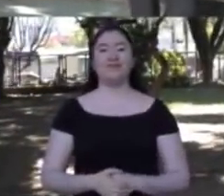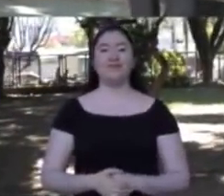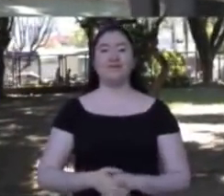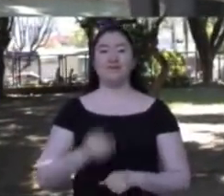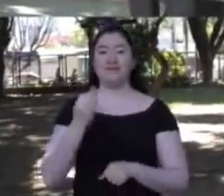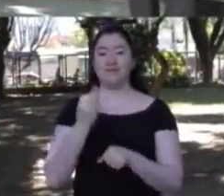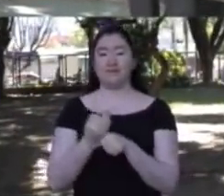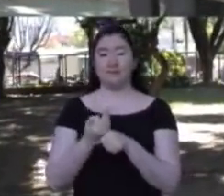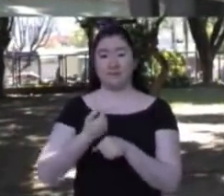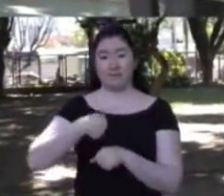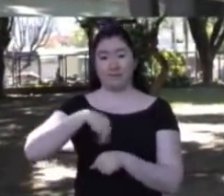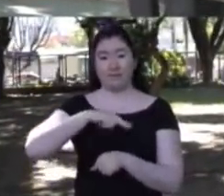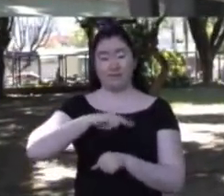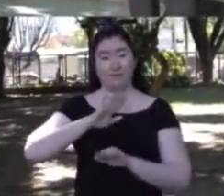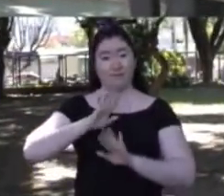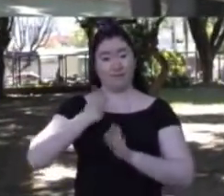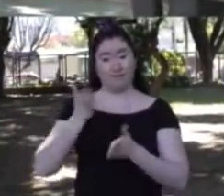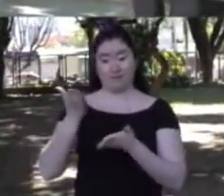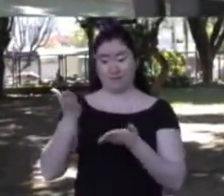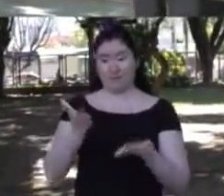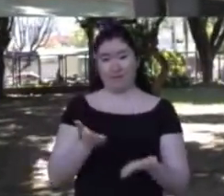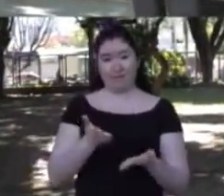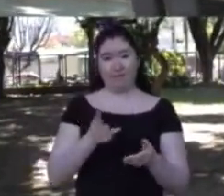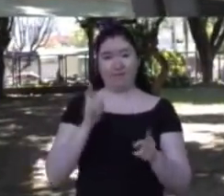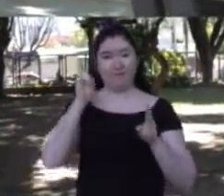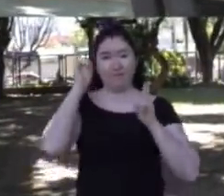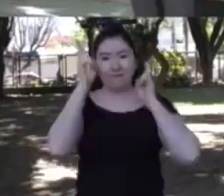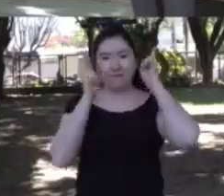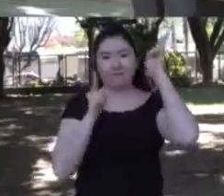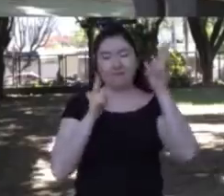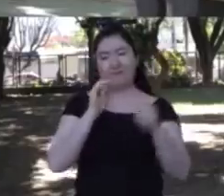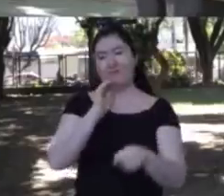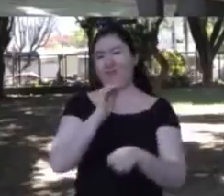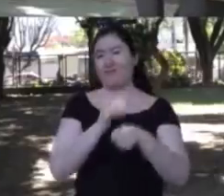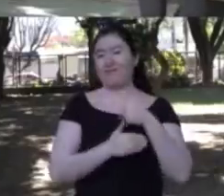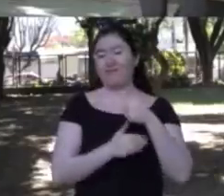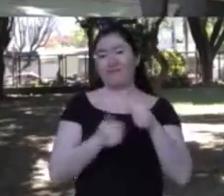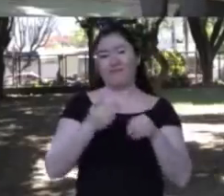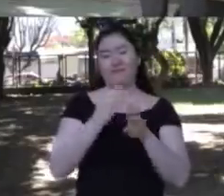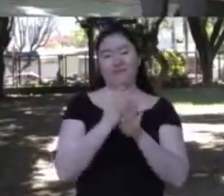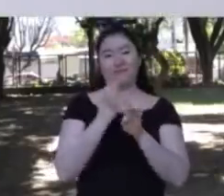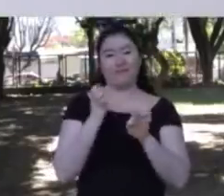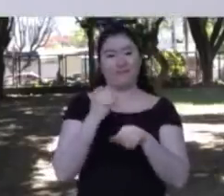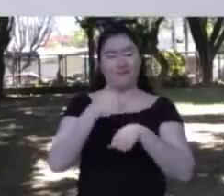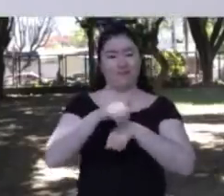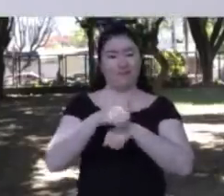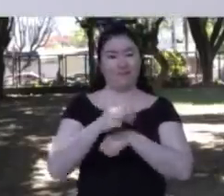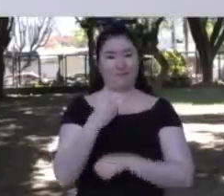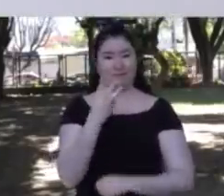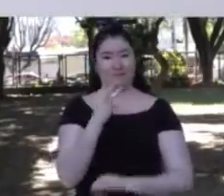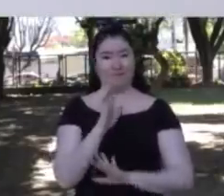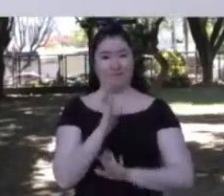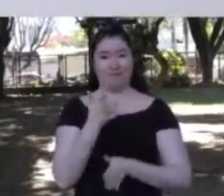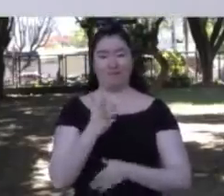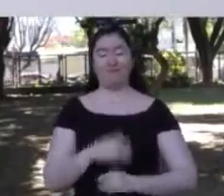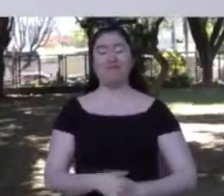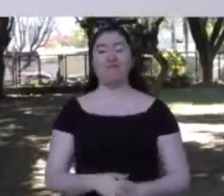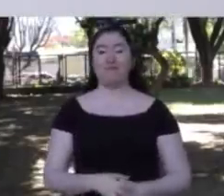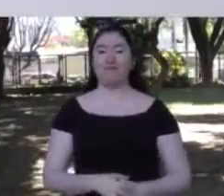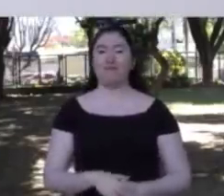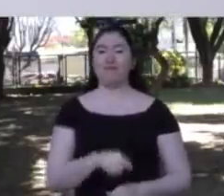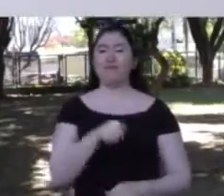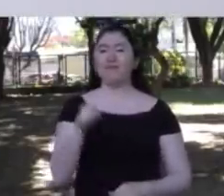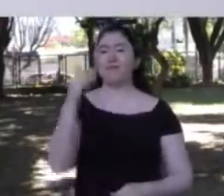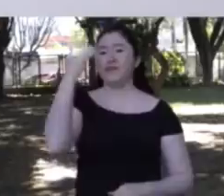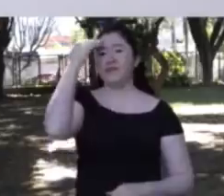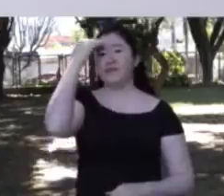estamos aquí visitando ya finalmente terminada la obra de la ampliación de la línea 3 del Metrobús. Como